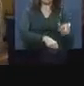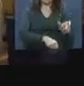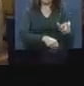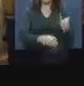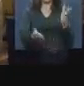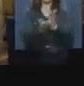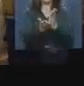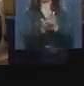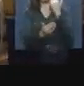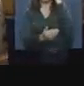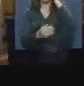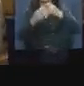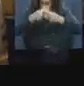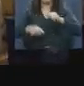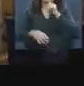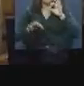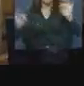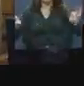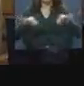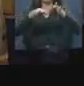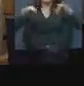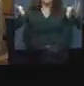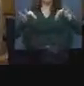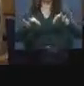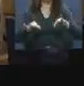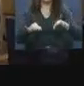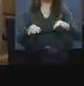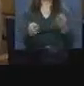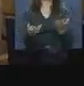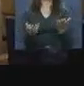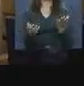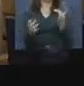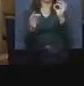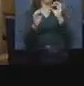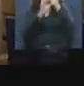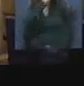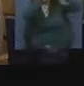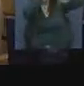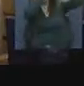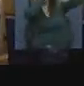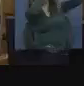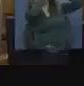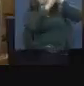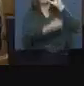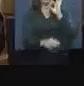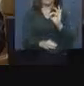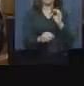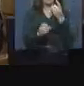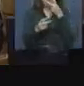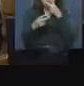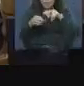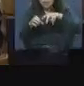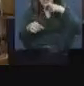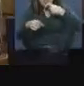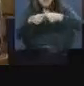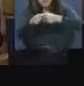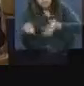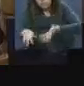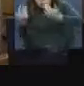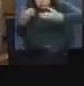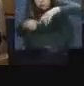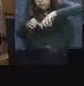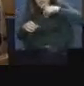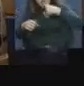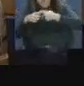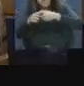un músico de la orquesta de una universidad pública, o en el astrónomo de un observatorio, o un arqueólogo que desentierra el pasado de nuestro